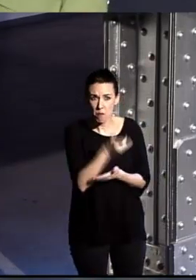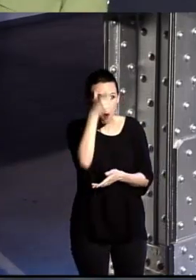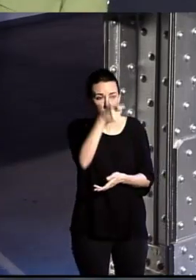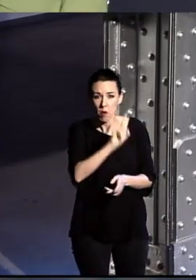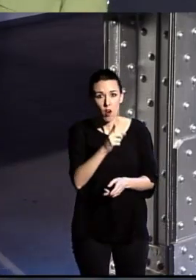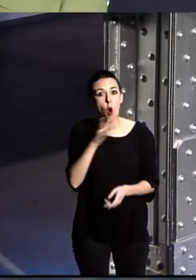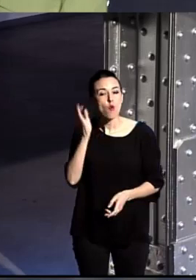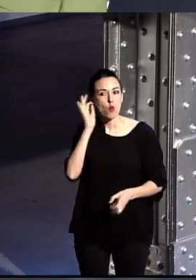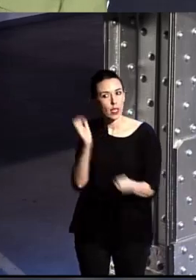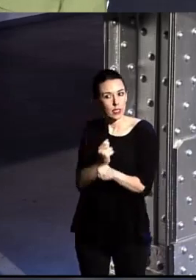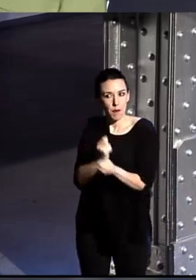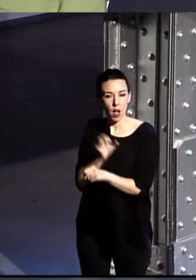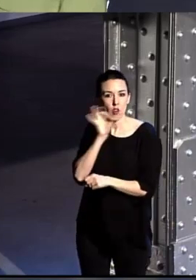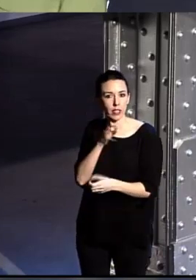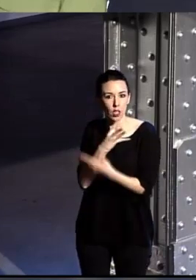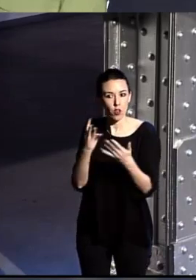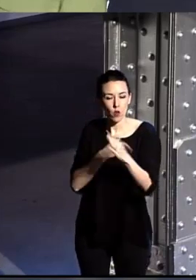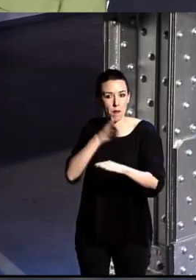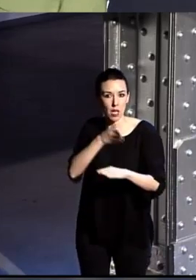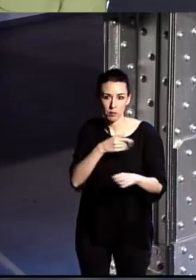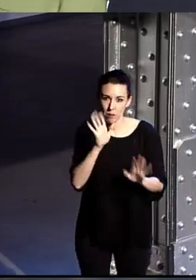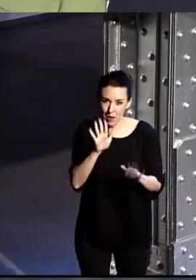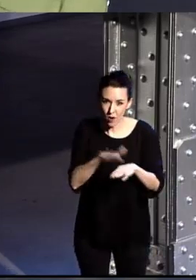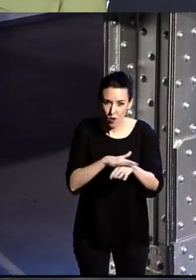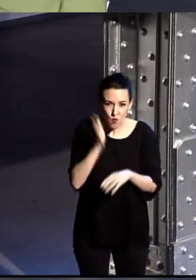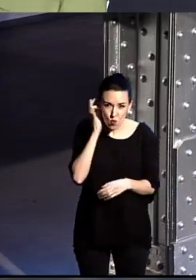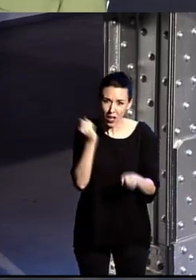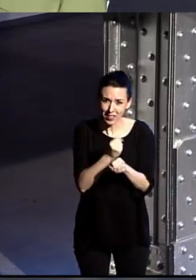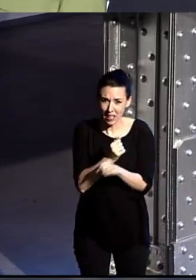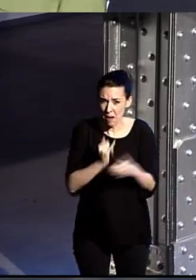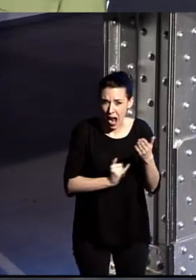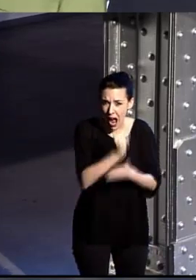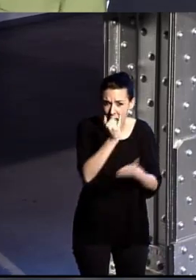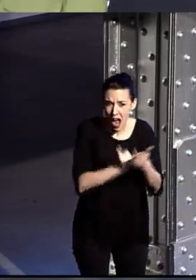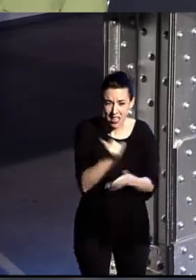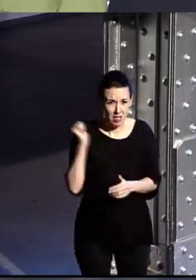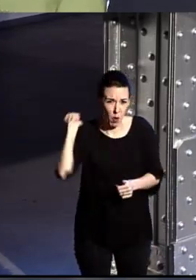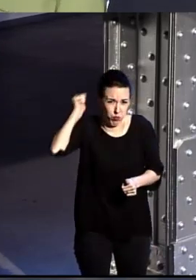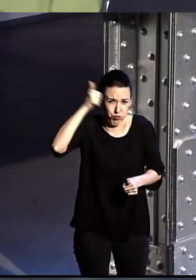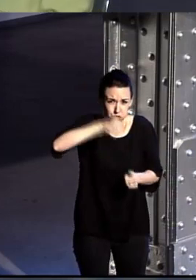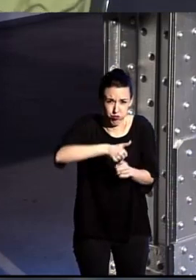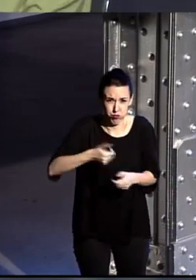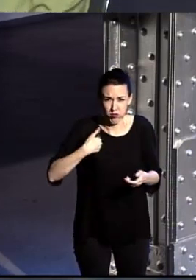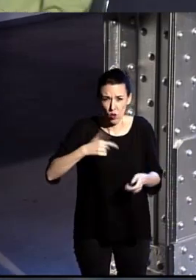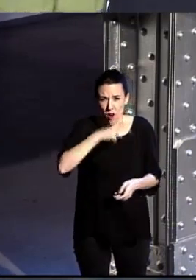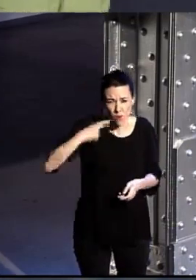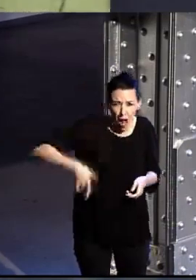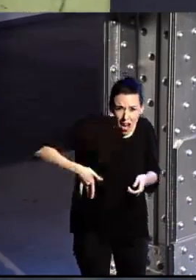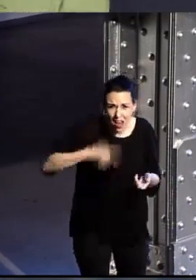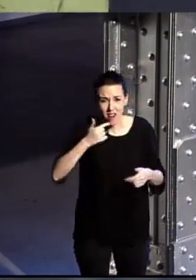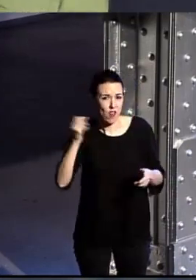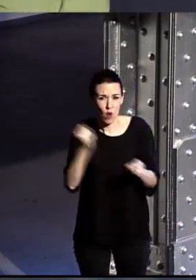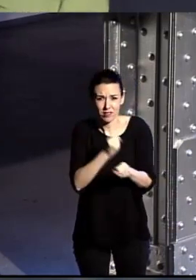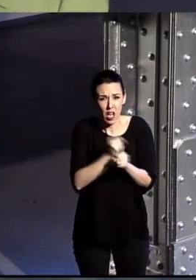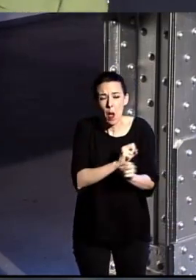mujer trabajadora en el siglo XIX cuando la mujer lleva trabajando en el campo desde tiempos inmemoriales, partiéndose la espalda y haciendo tareas iguales, peores,